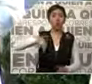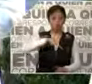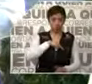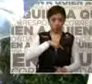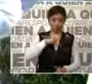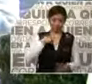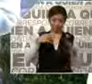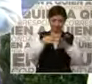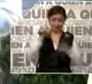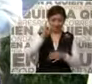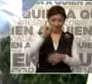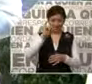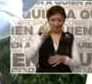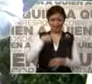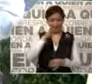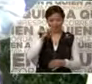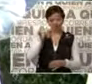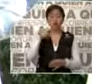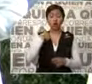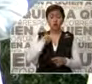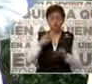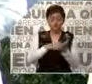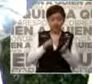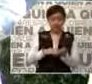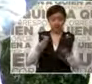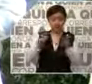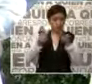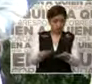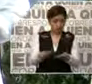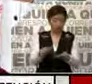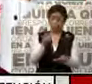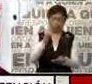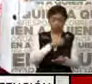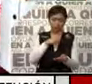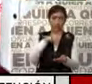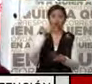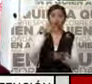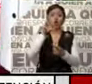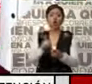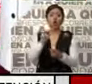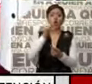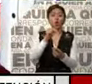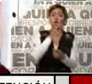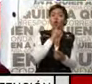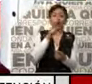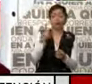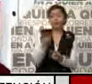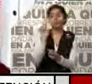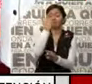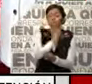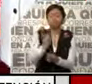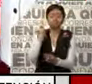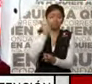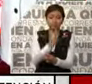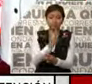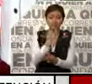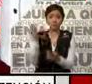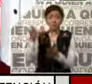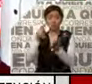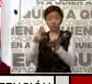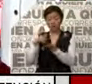corresponde tramitarlo, simplemente nos dicen que no se puede hacer. Ahorita el estudio está de regreso